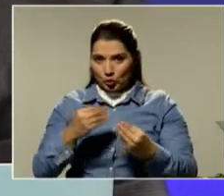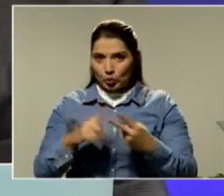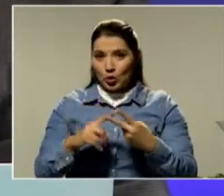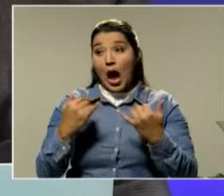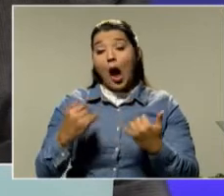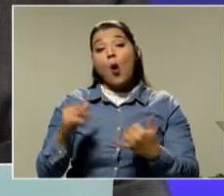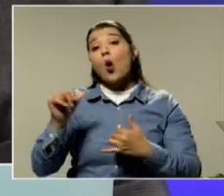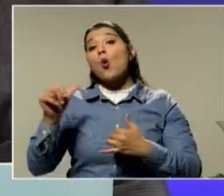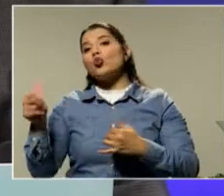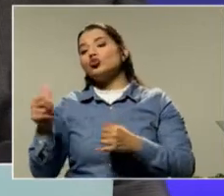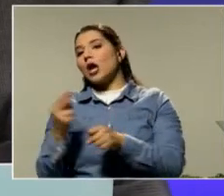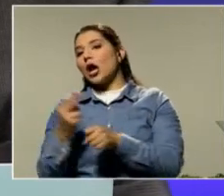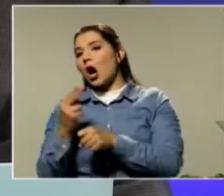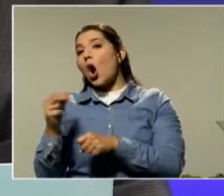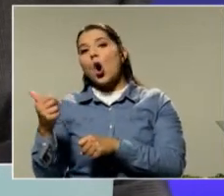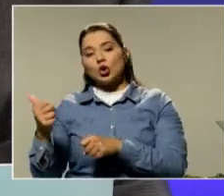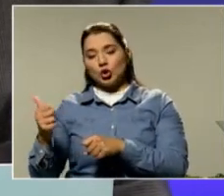toxicológico muy diferente.